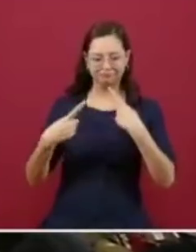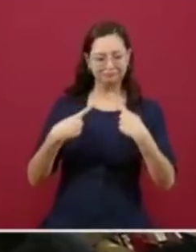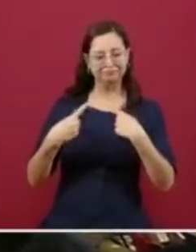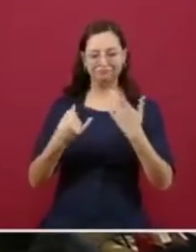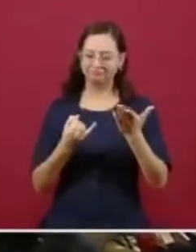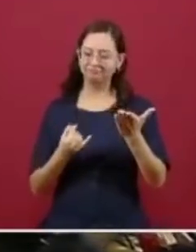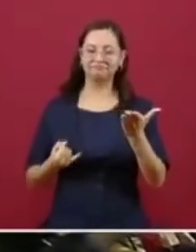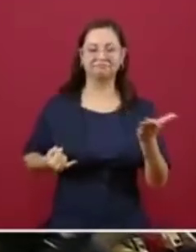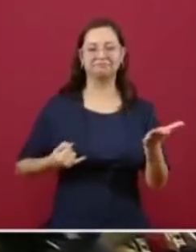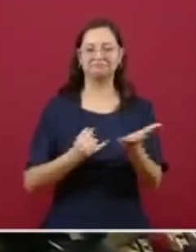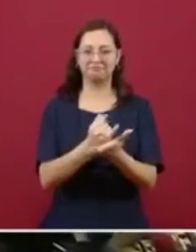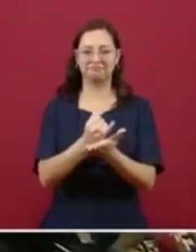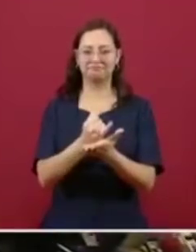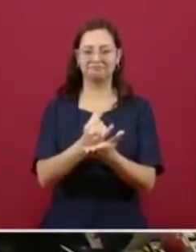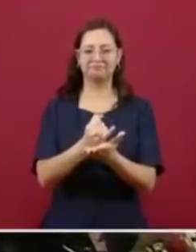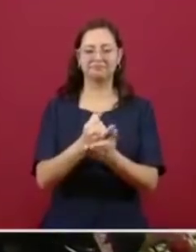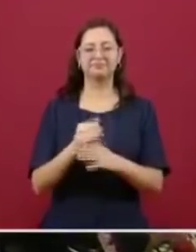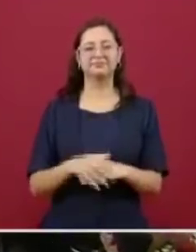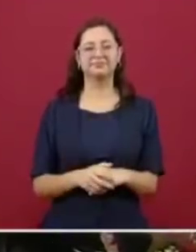considero